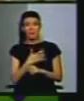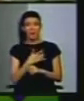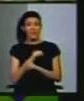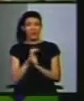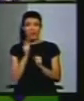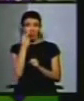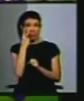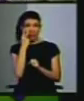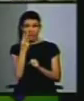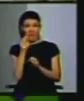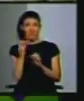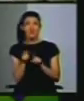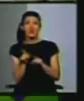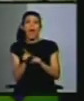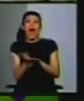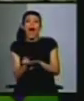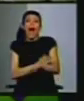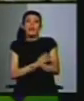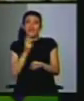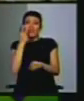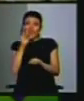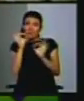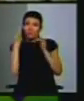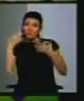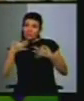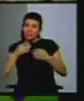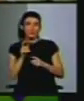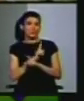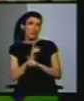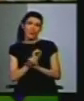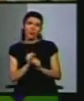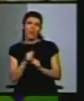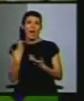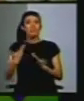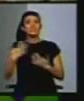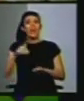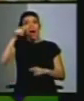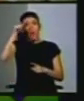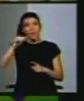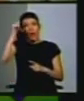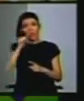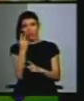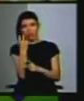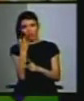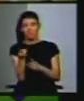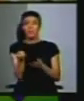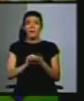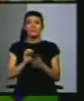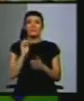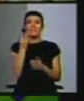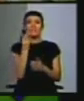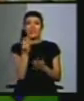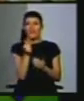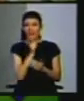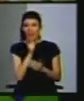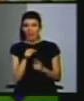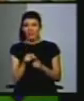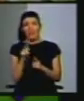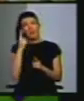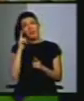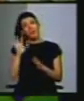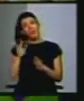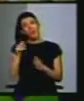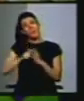antes del accidente. Eso es claro. Eso es clarísimo. Y lleva ya en este momento dos cirugías y le espera una tercera y eventualmente más adelante, en varios meses más,